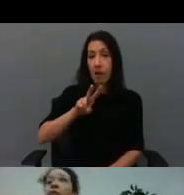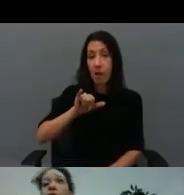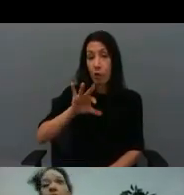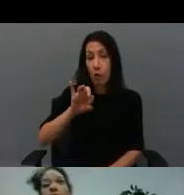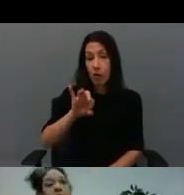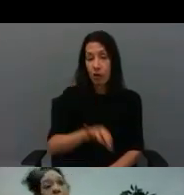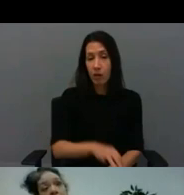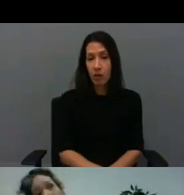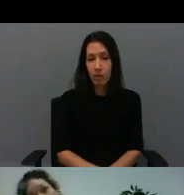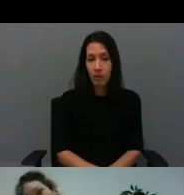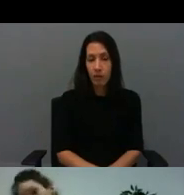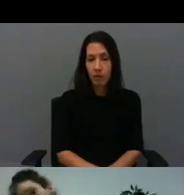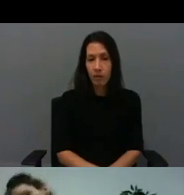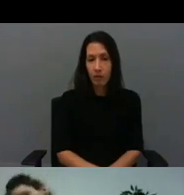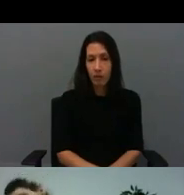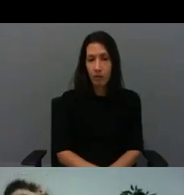Yo pienso